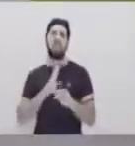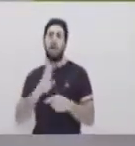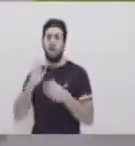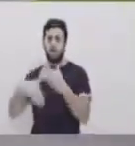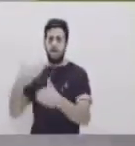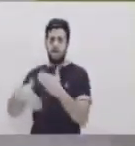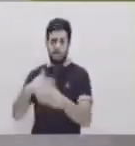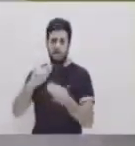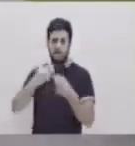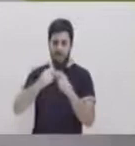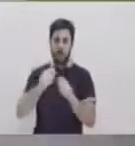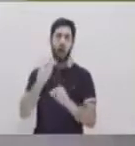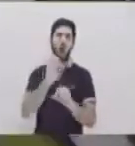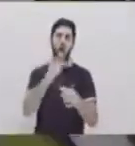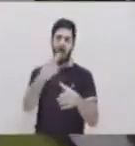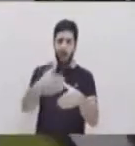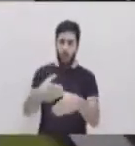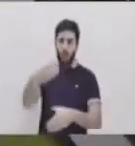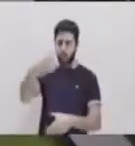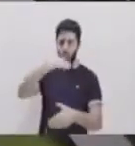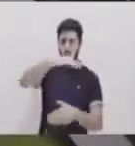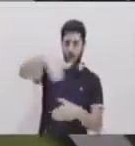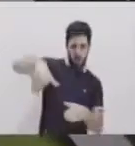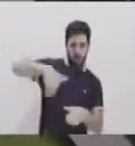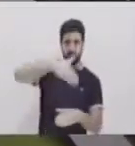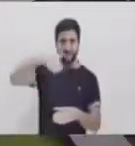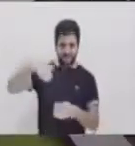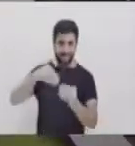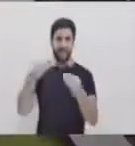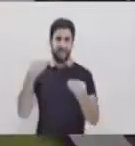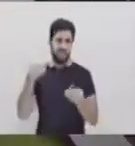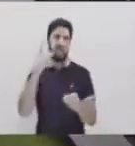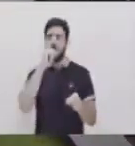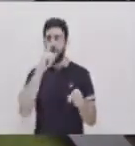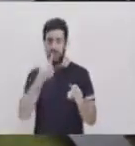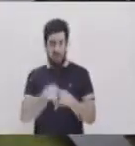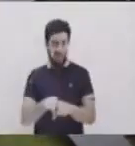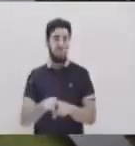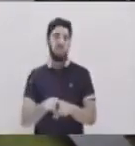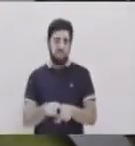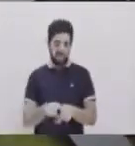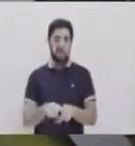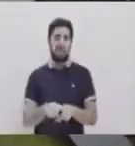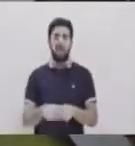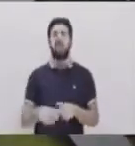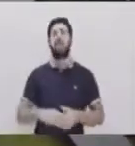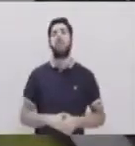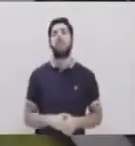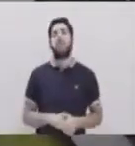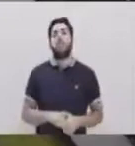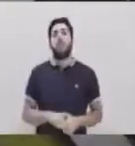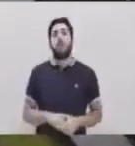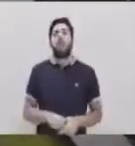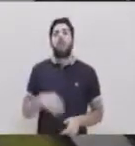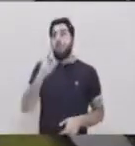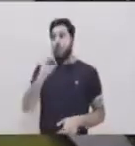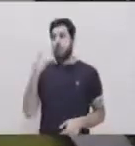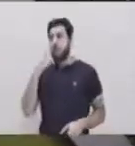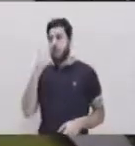higiénico también. Oh, perfecto. Podemos tener esa variación. Esa variación de basándonos papel. en lo que tengamos en casa. Sí, ¿verdad? correcto. Ahora, algo muy